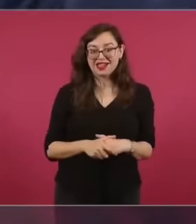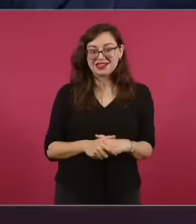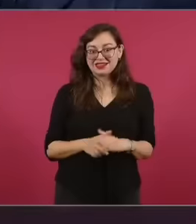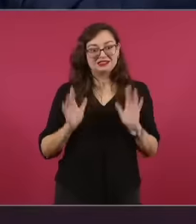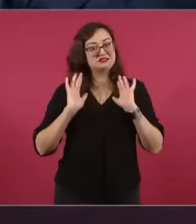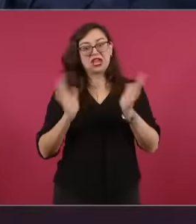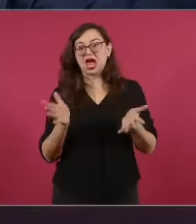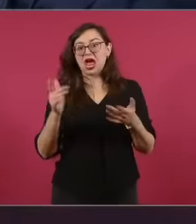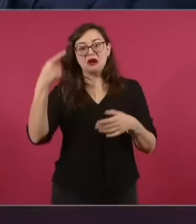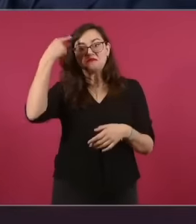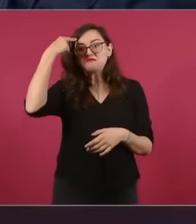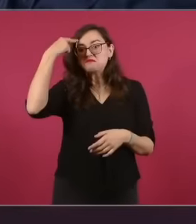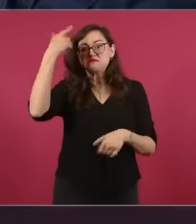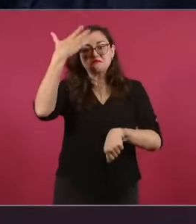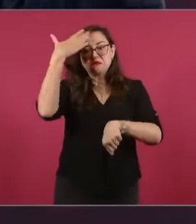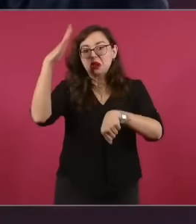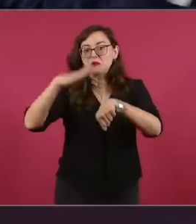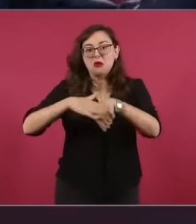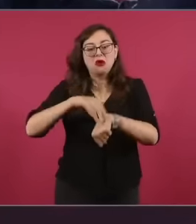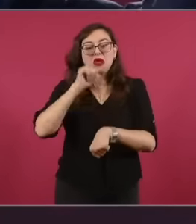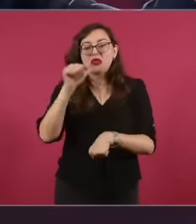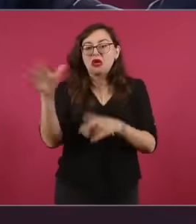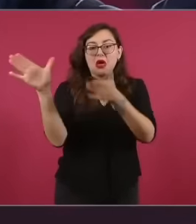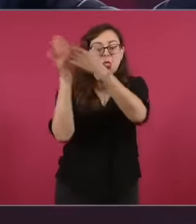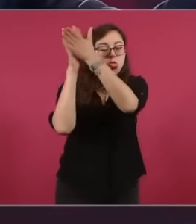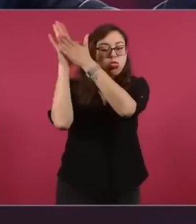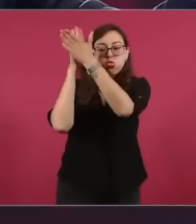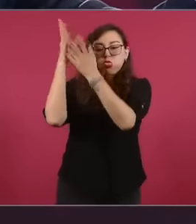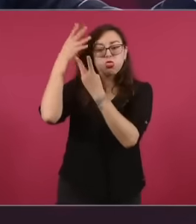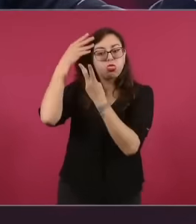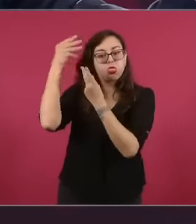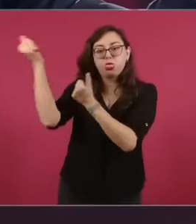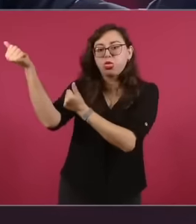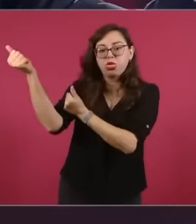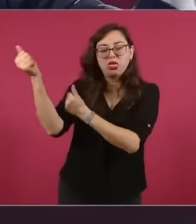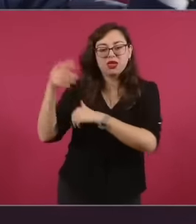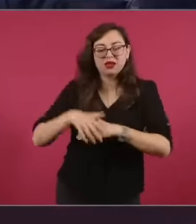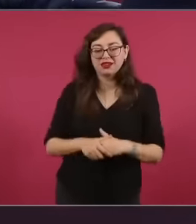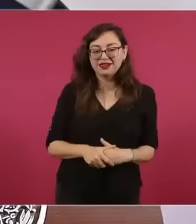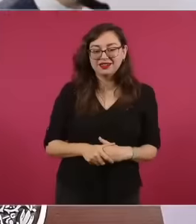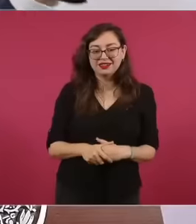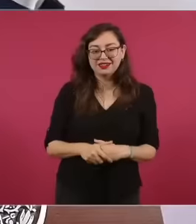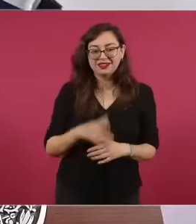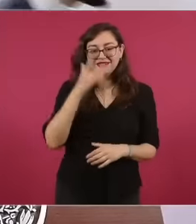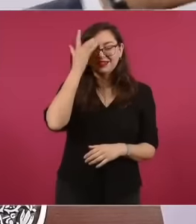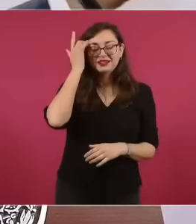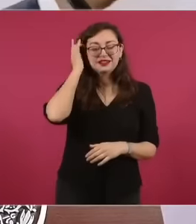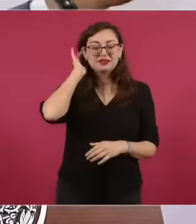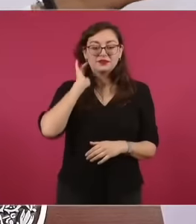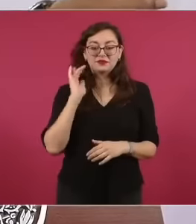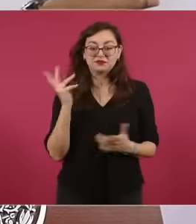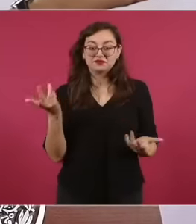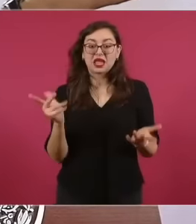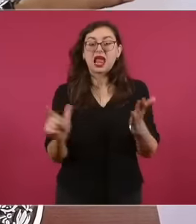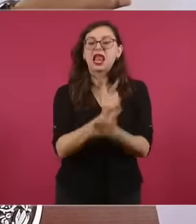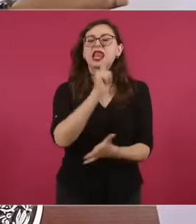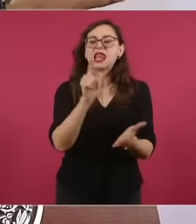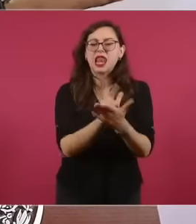olvidó. ¿Cómo aprobaron la llamada reforma educativa?